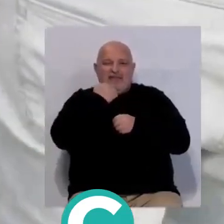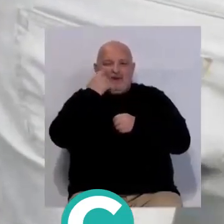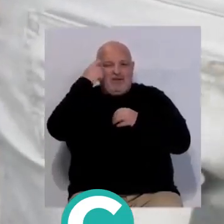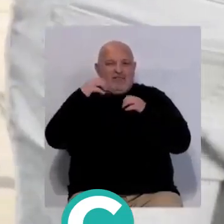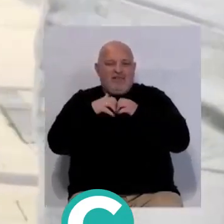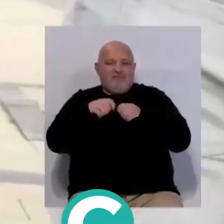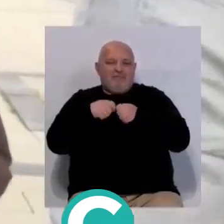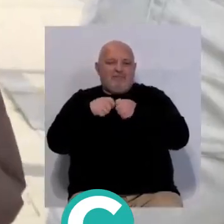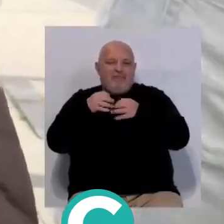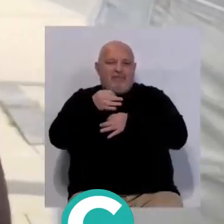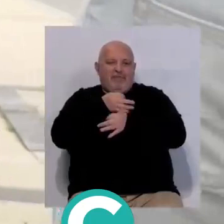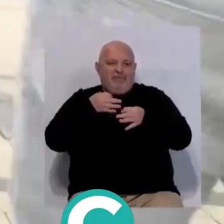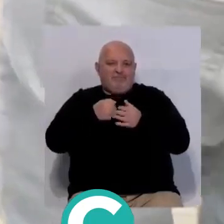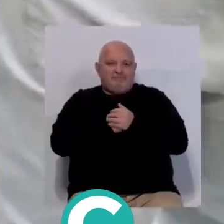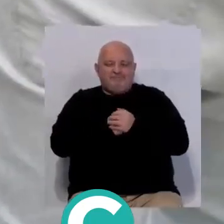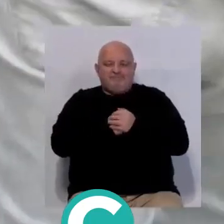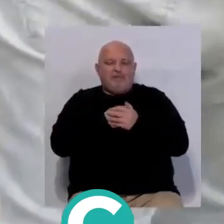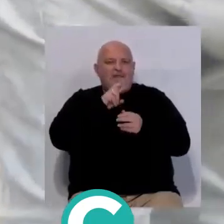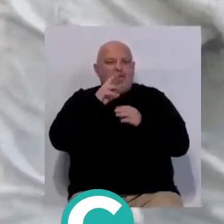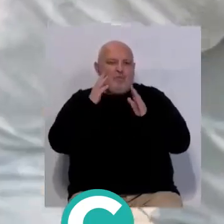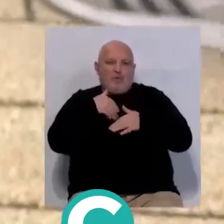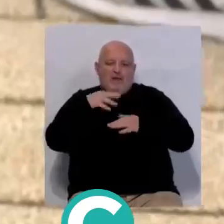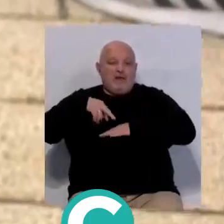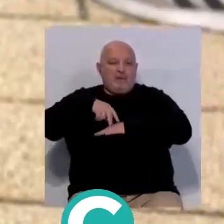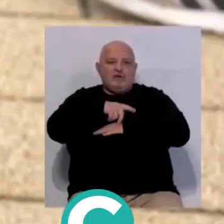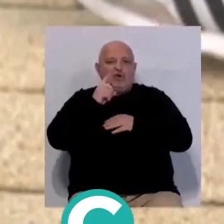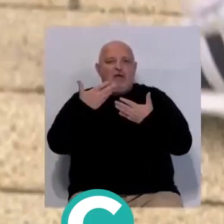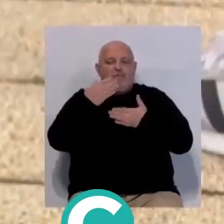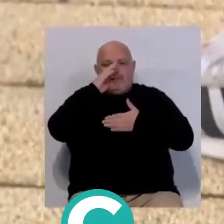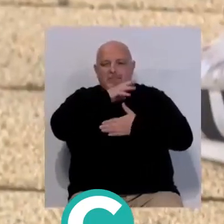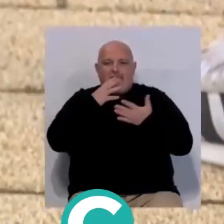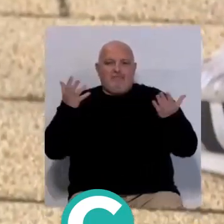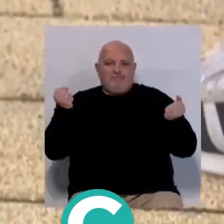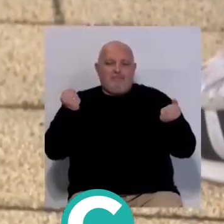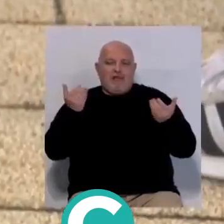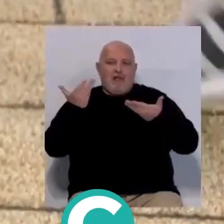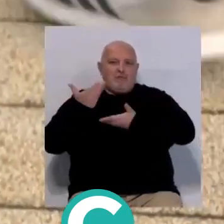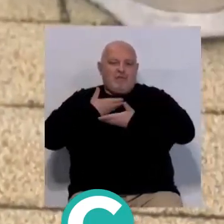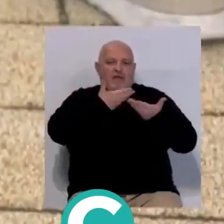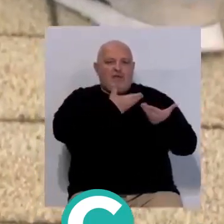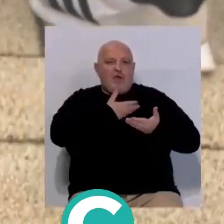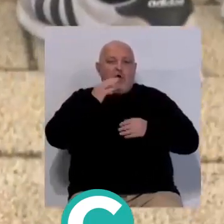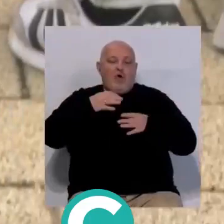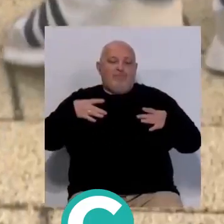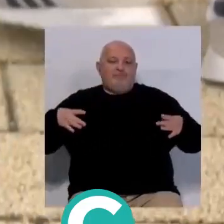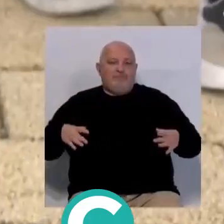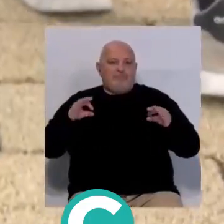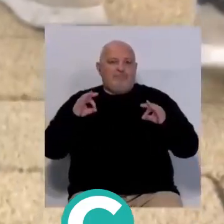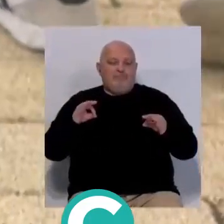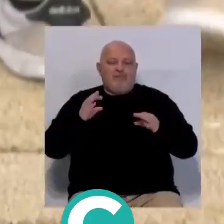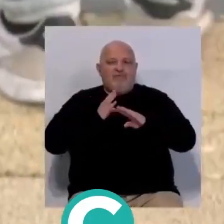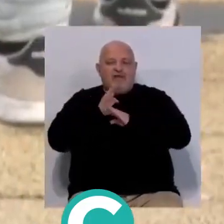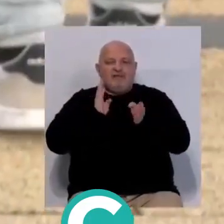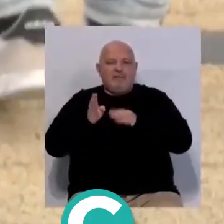poco las neuronas. Gabriela no habla y camina solo con ayuda de sus padres o de un andador, por lo que tiene que ir a